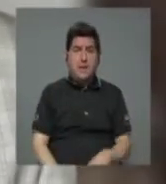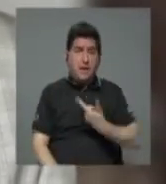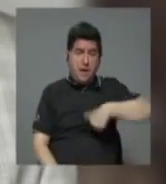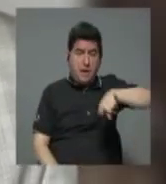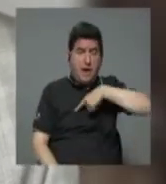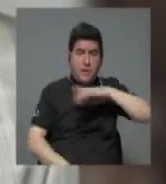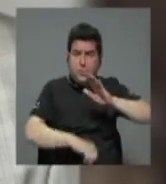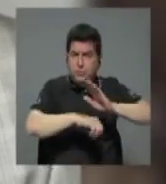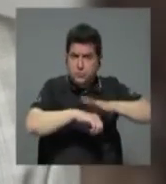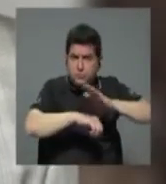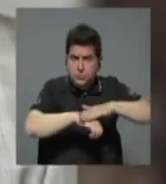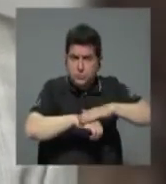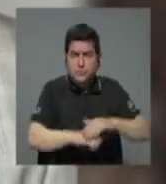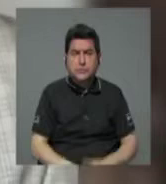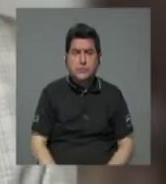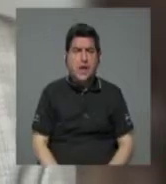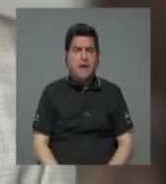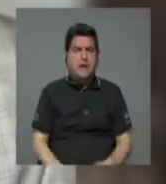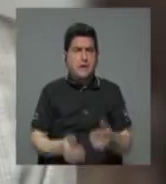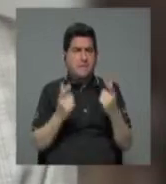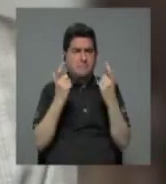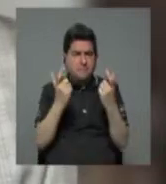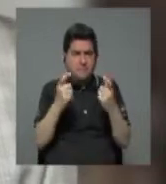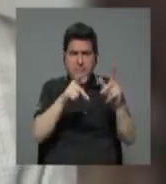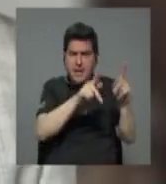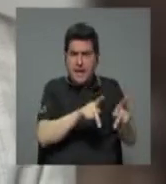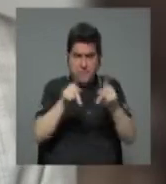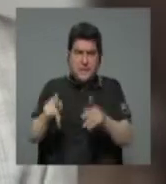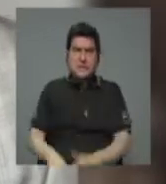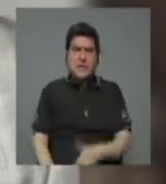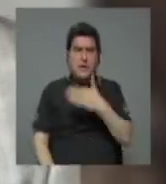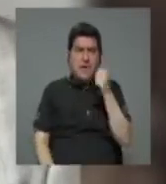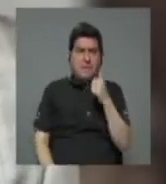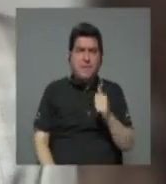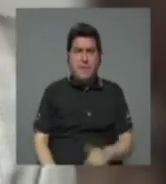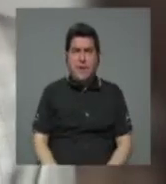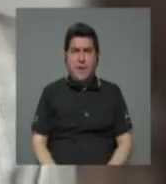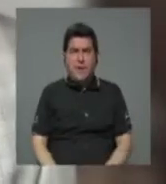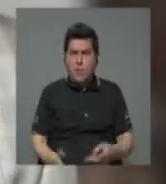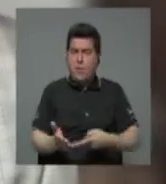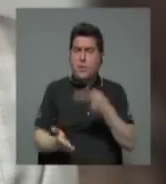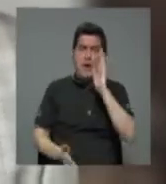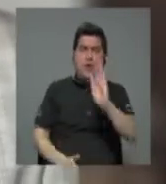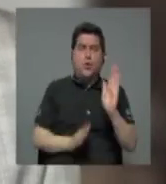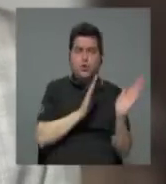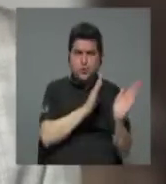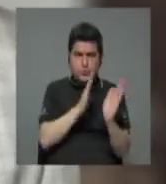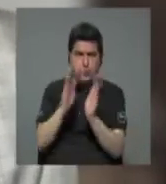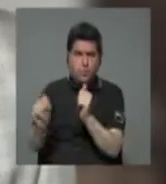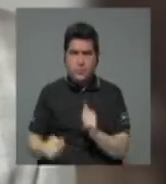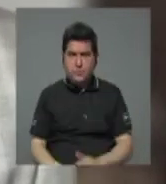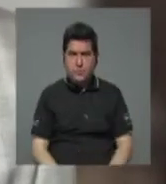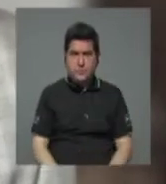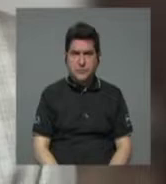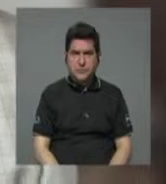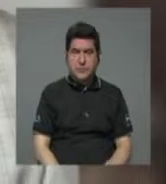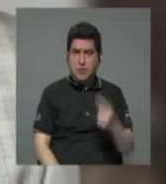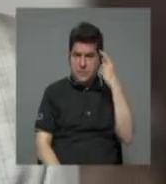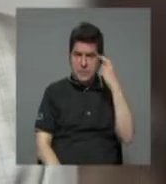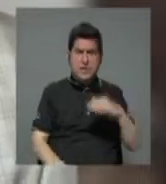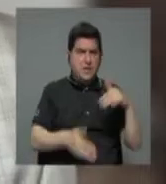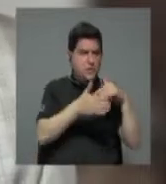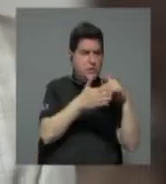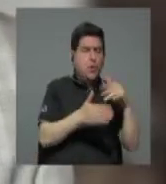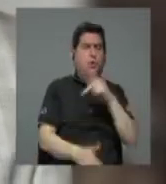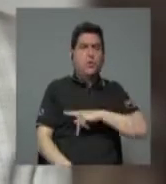dando una riqueza a esas personas, una mejor valoración a su formación, tanto académica